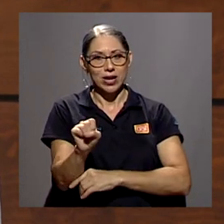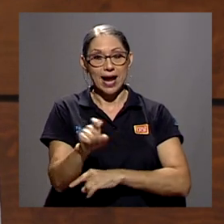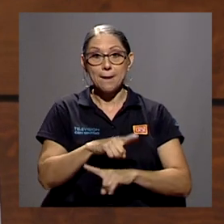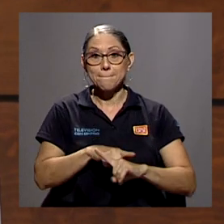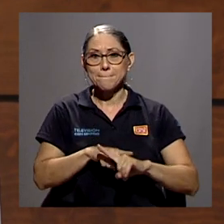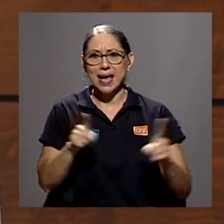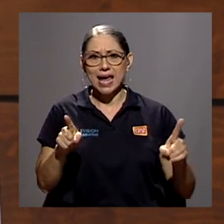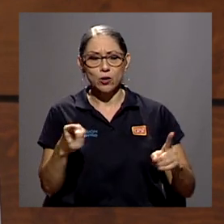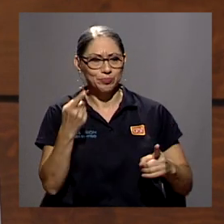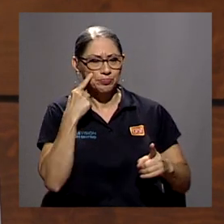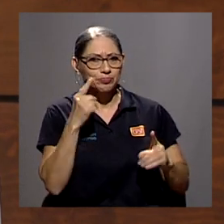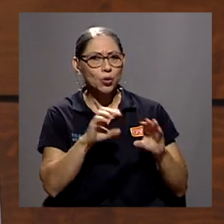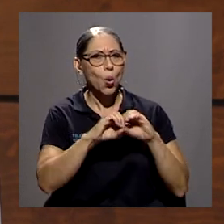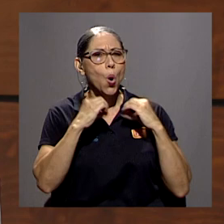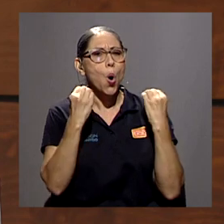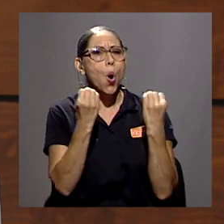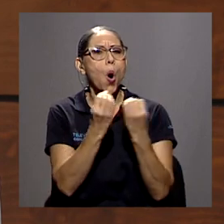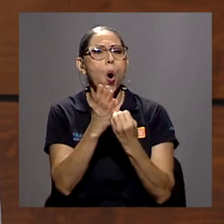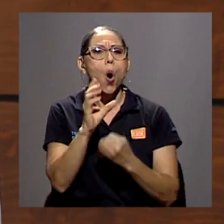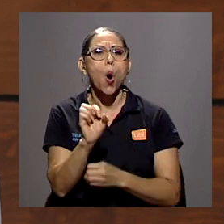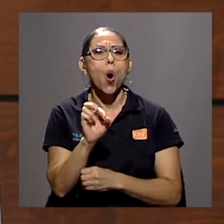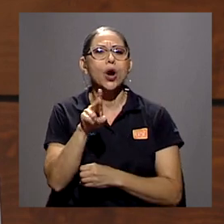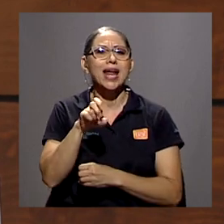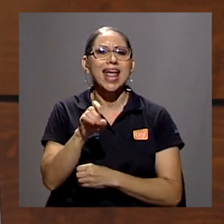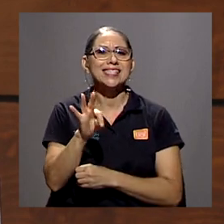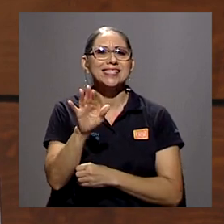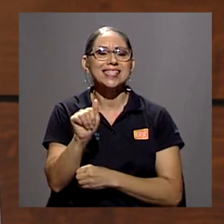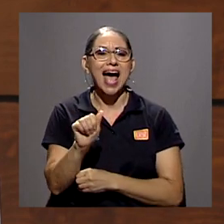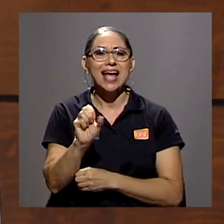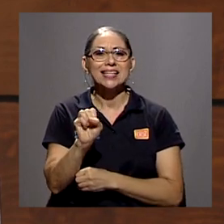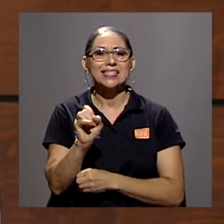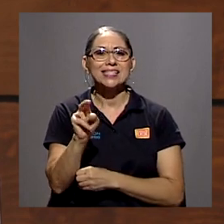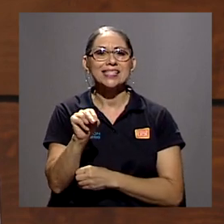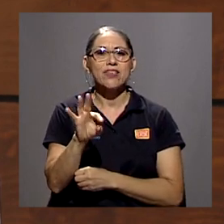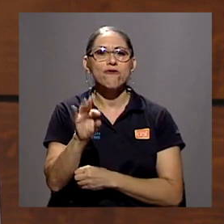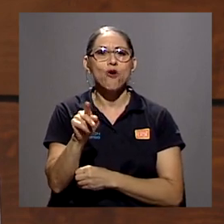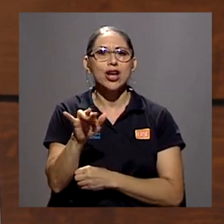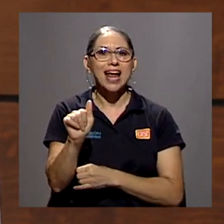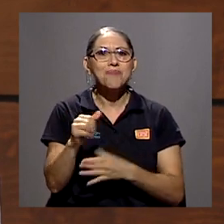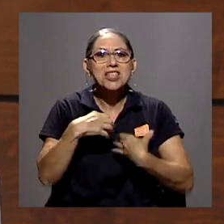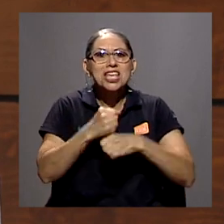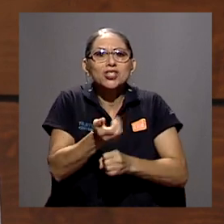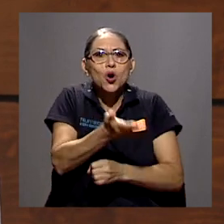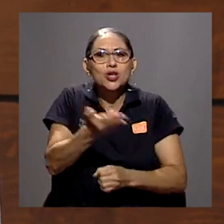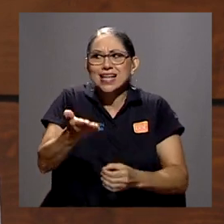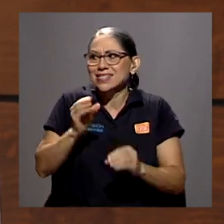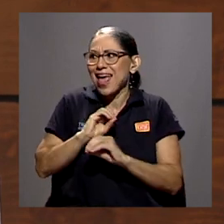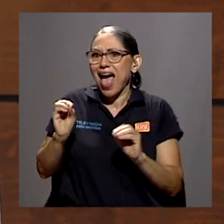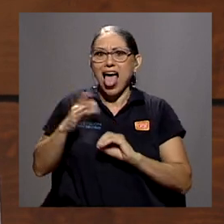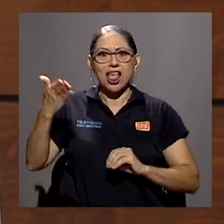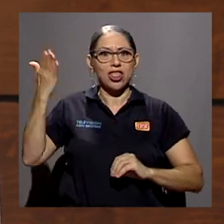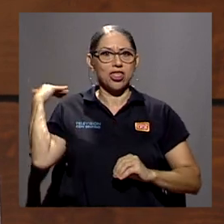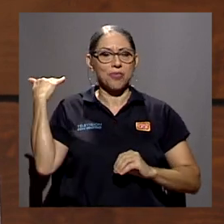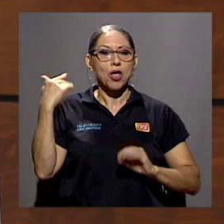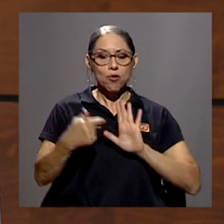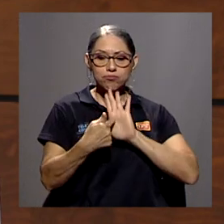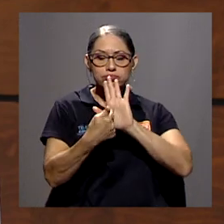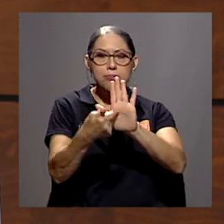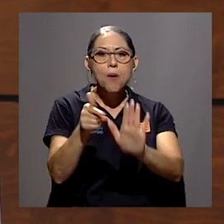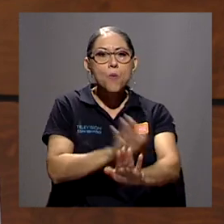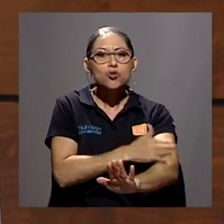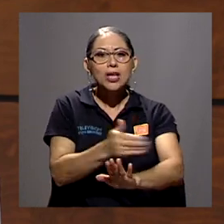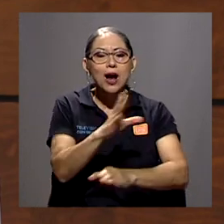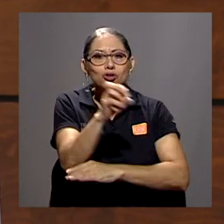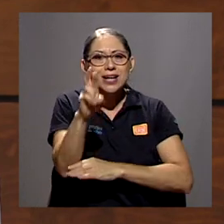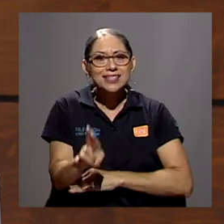es que la orquesta sinfónica no se atreve se atrevió a hacer cosas que nadie hacía primero al rescatar música costarricense de autores costarricenses